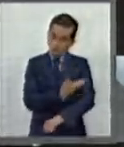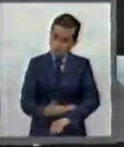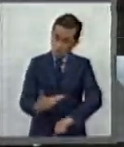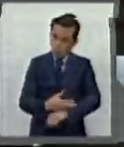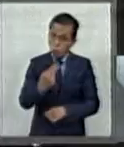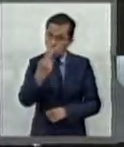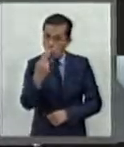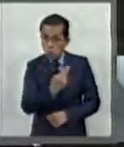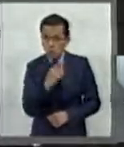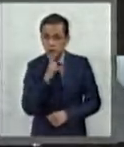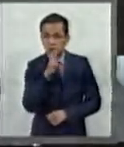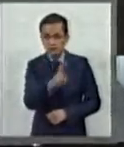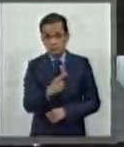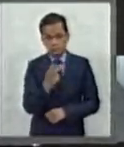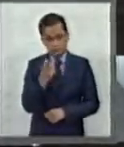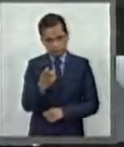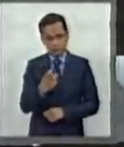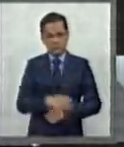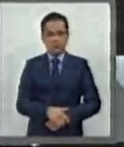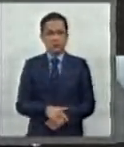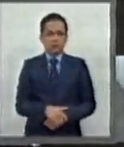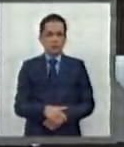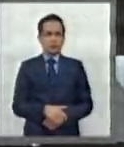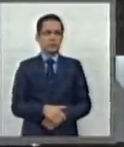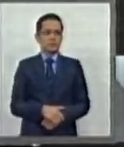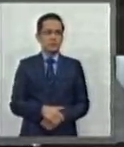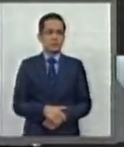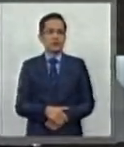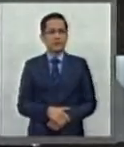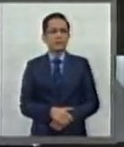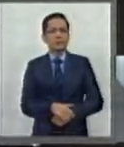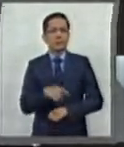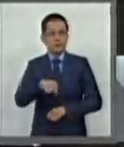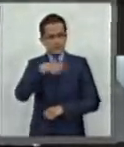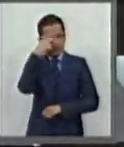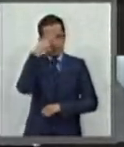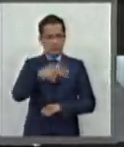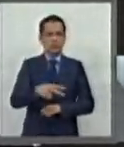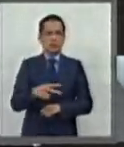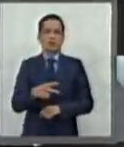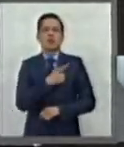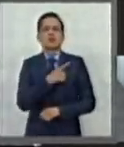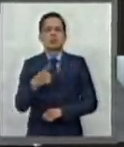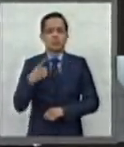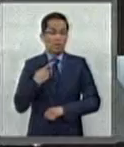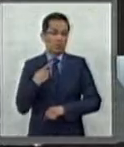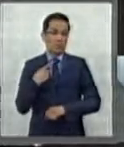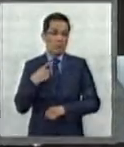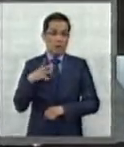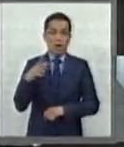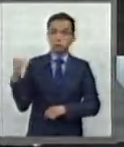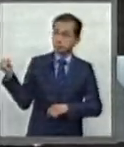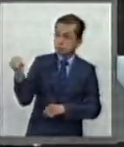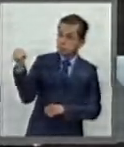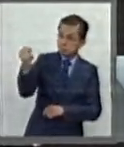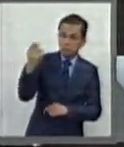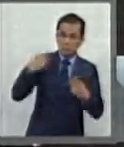obvia resolución, como ya lo hemos hecho. México merece funcionarios públicos